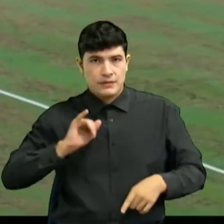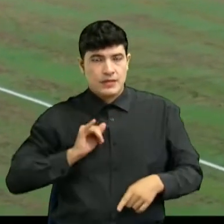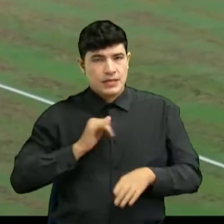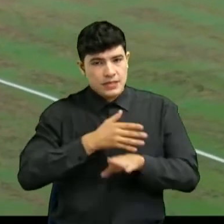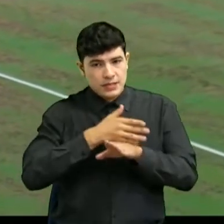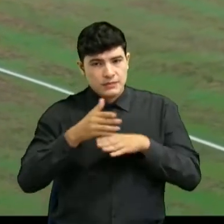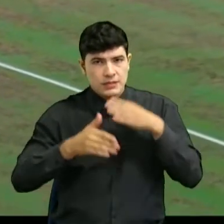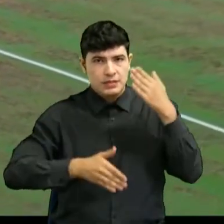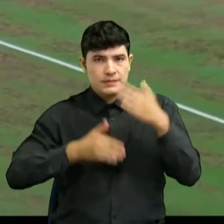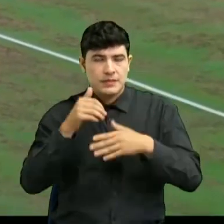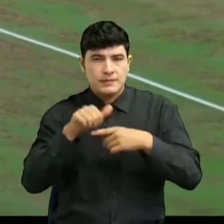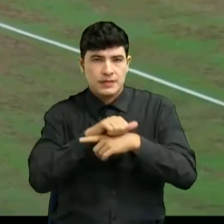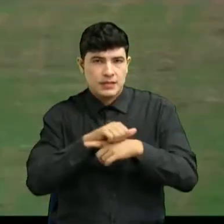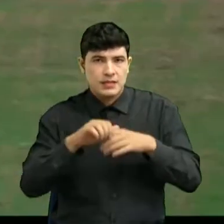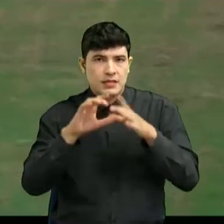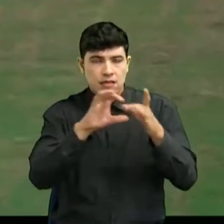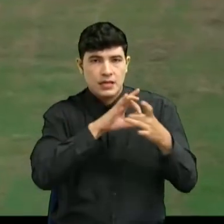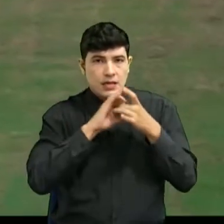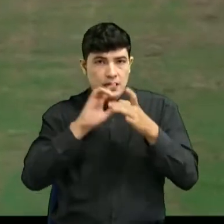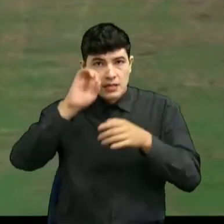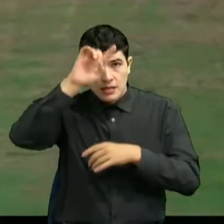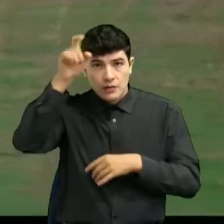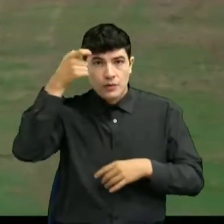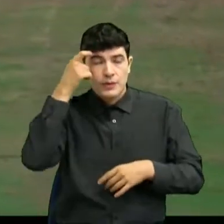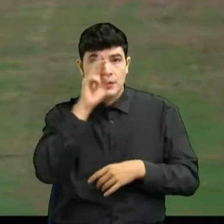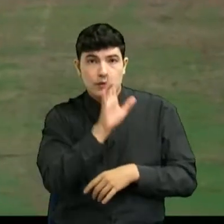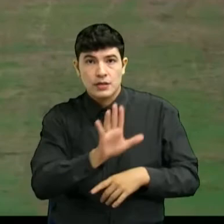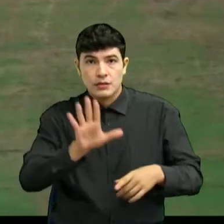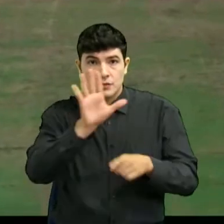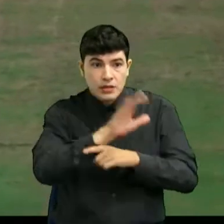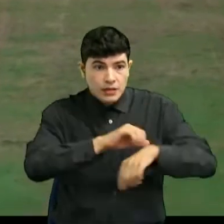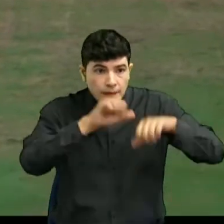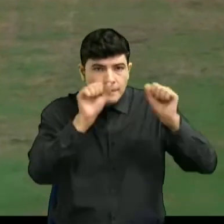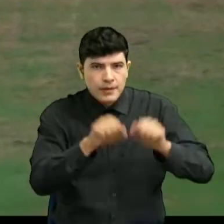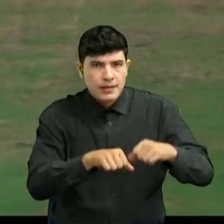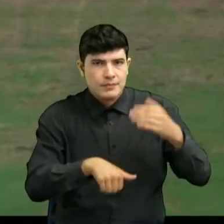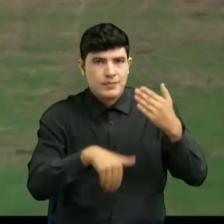prácticas colectivas y, si el gobierno nacional autoriza, empezar la liga el 26 de agosto próximo.